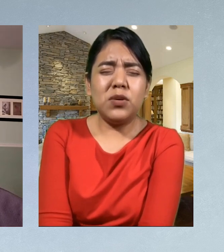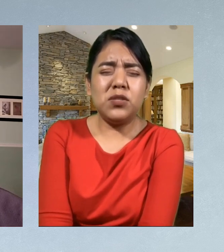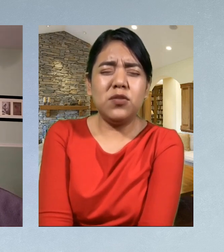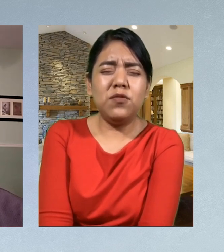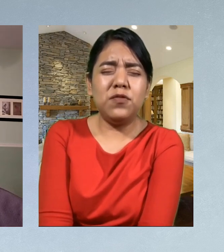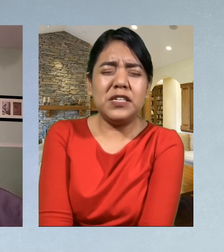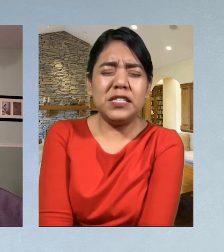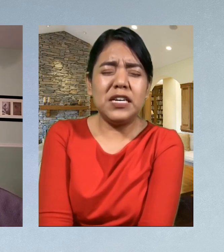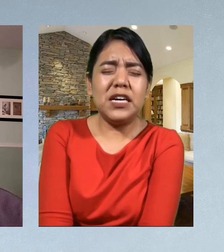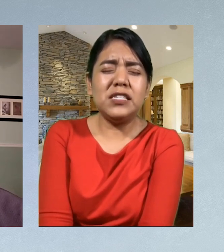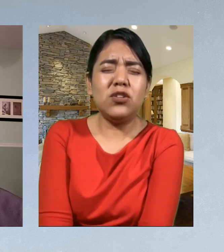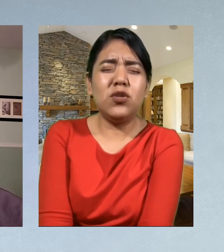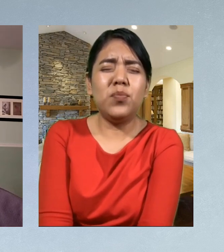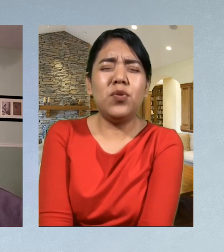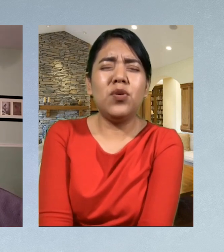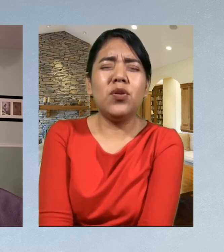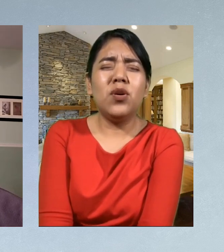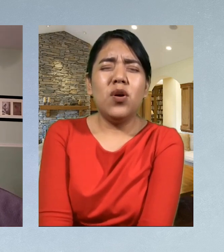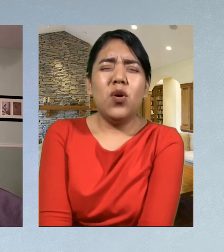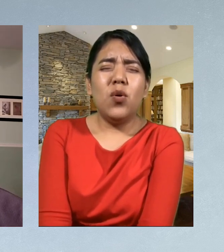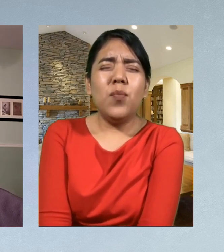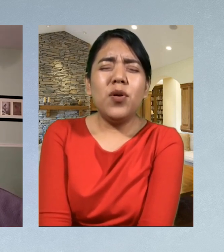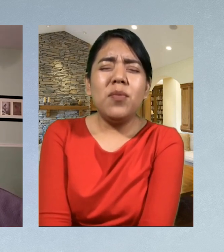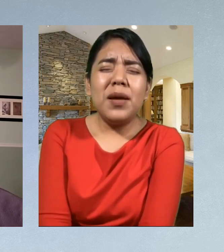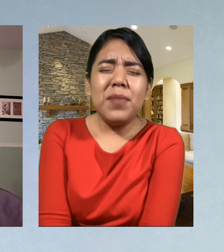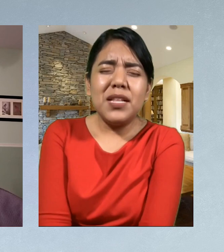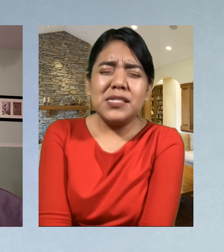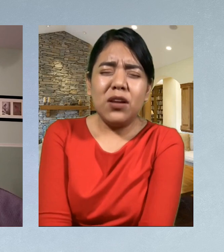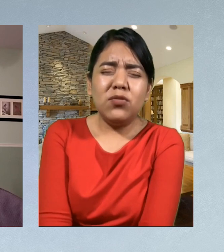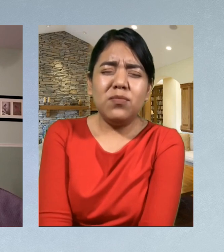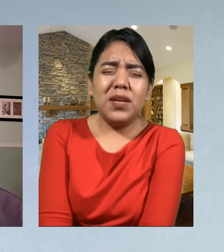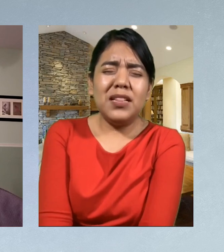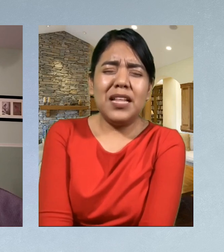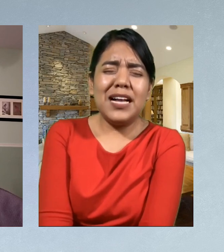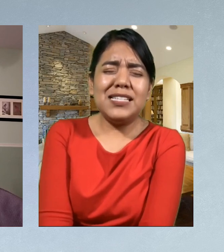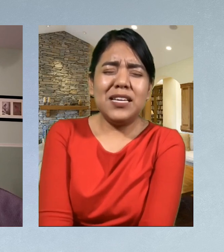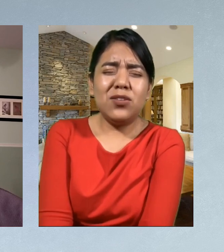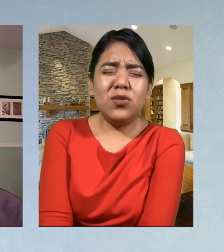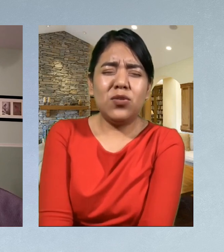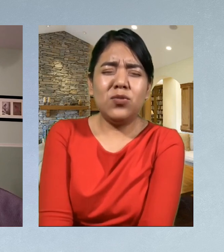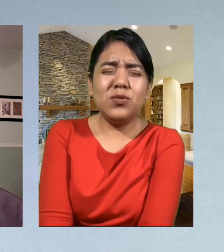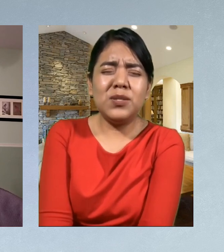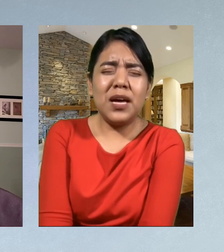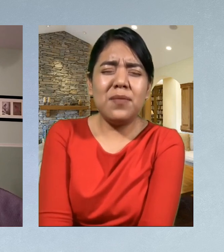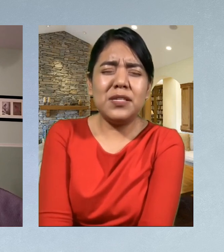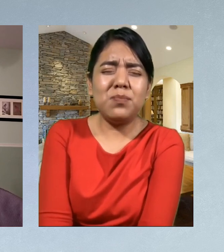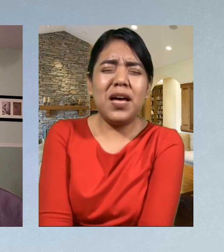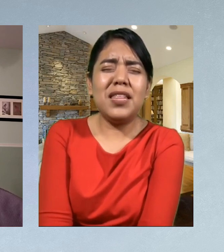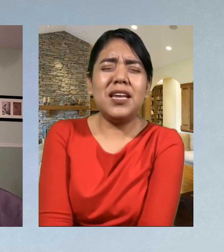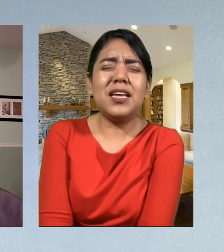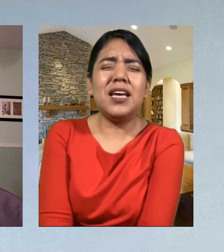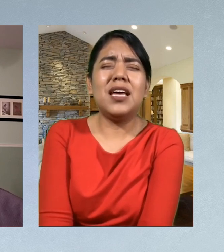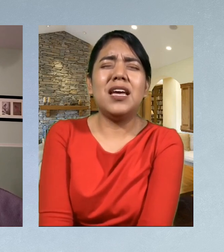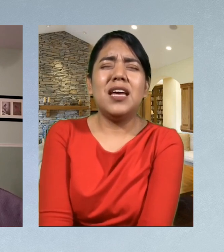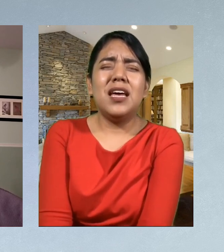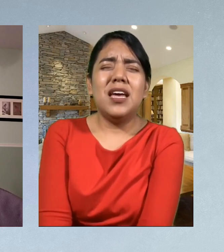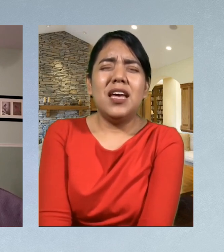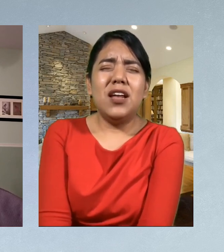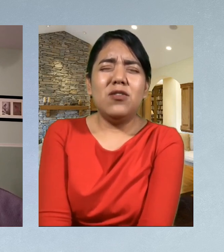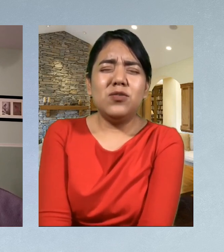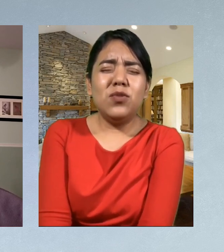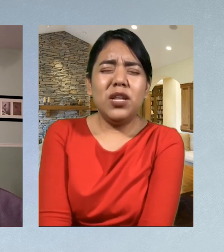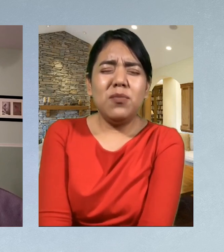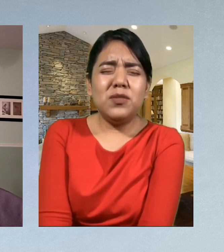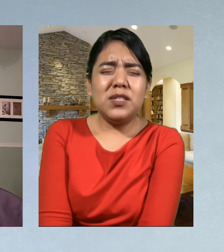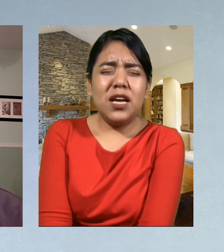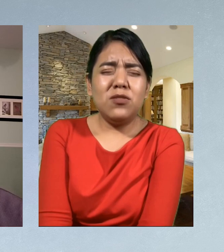una situación física, sino por un problema de salud mental, Señor. Tú sabes, Padre, que